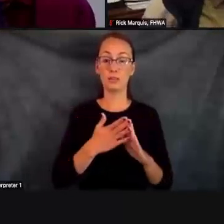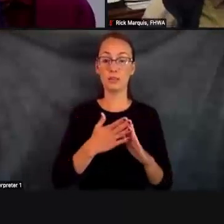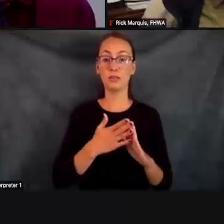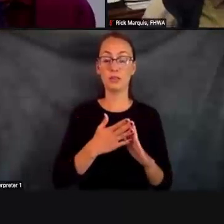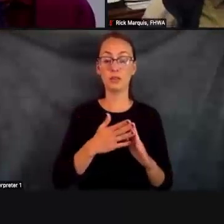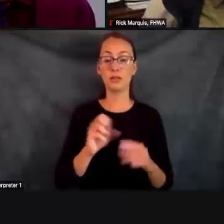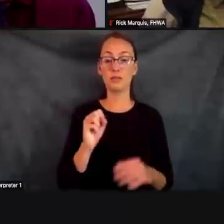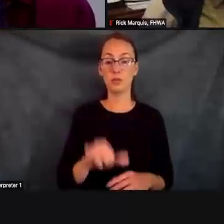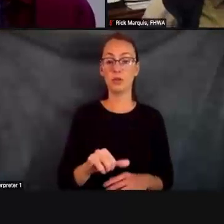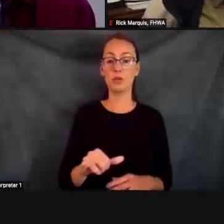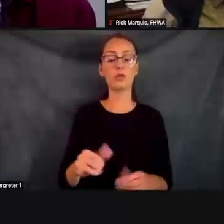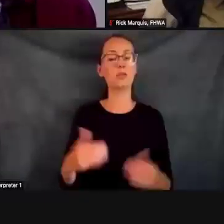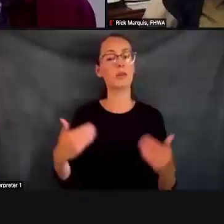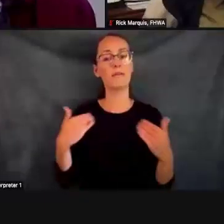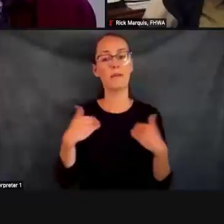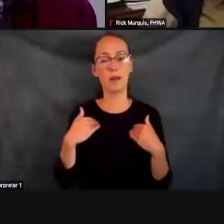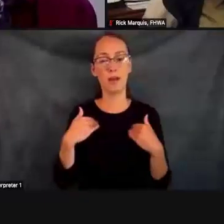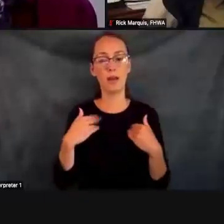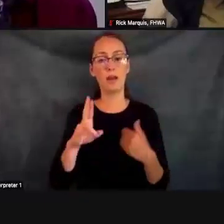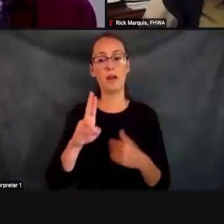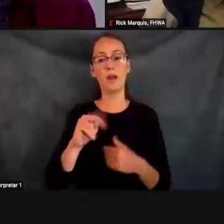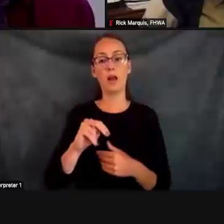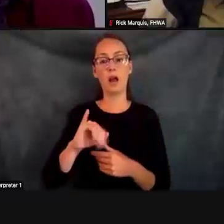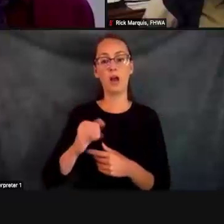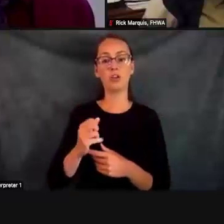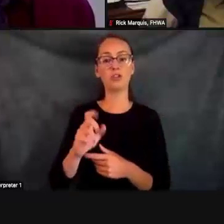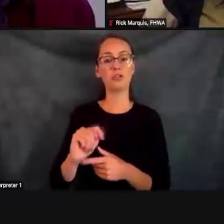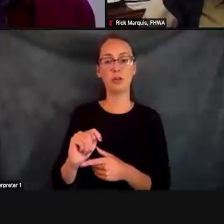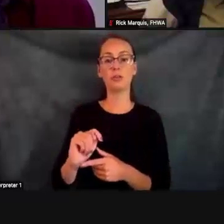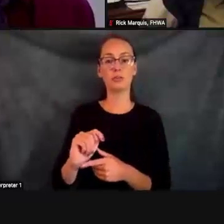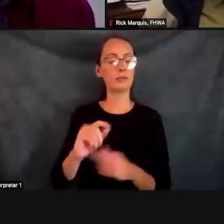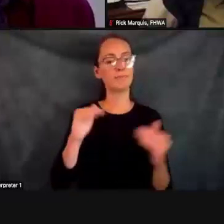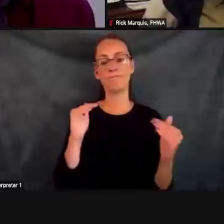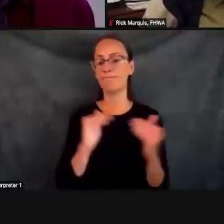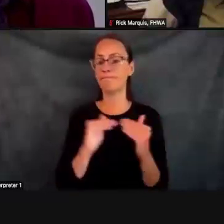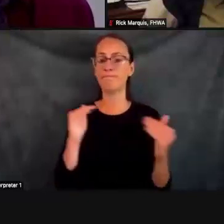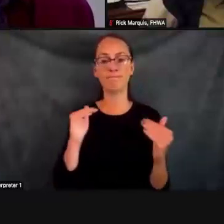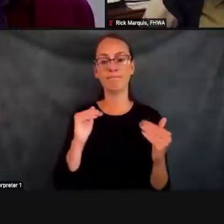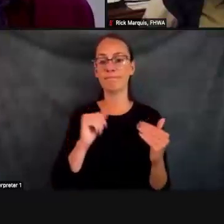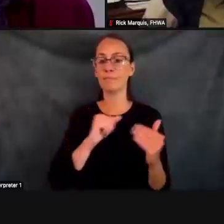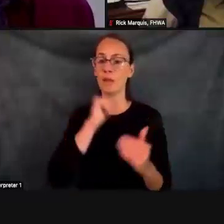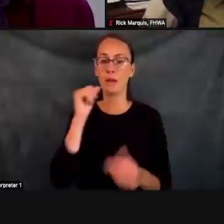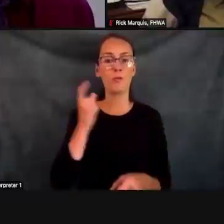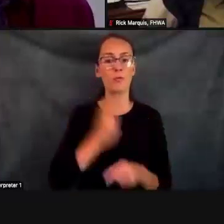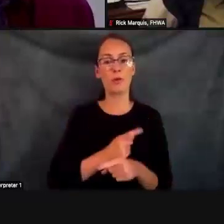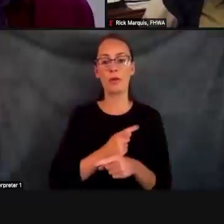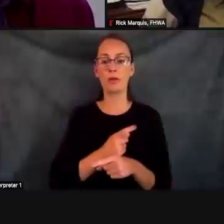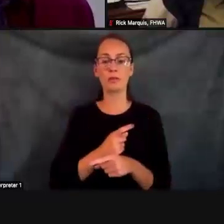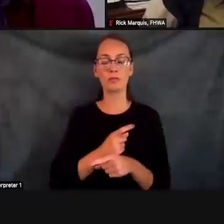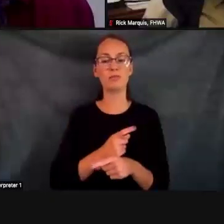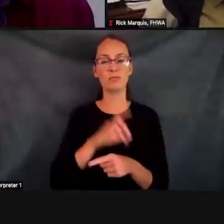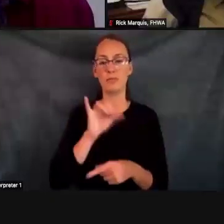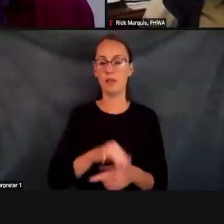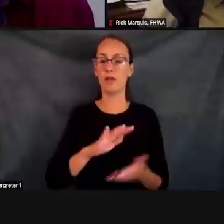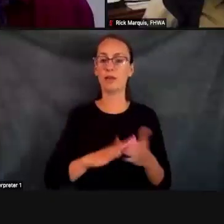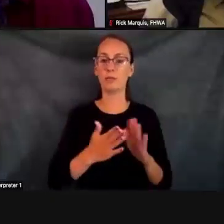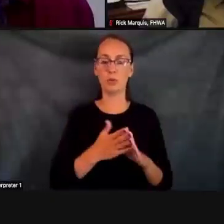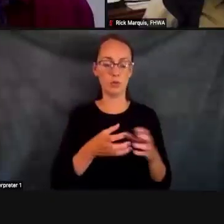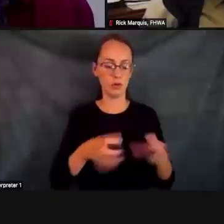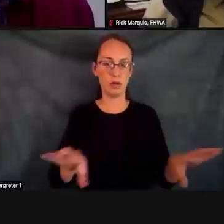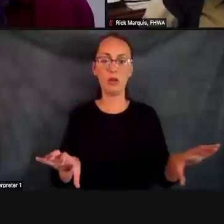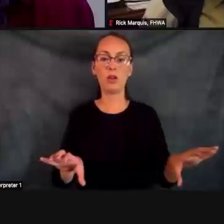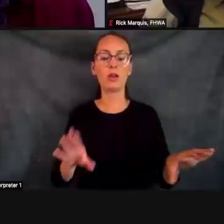han recibido injusticias por allí, pero no deberíamos empeorar la